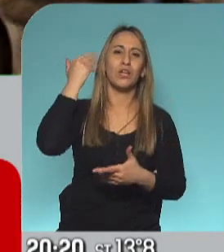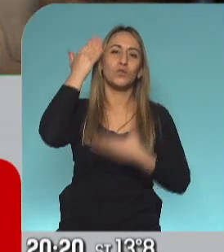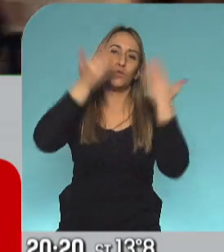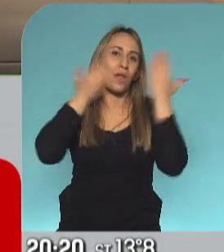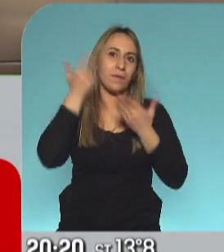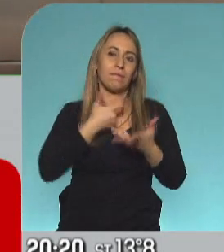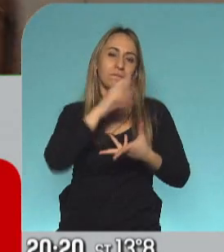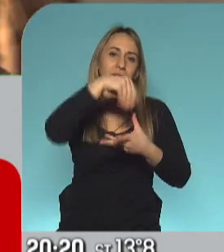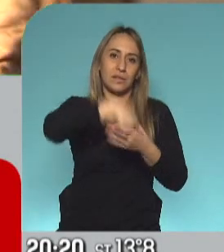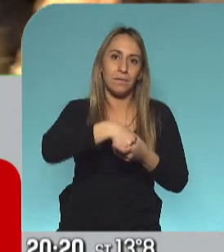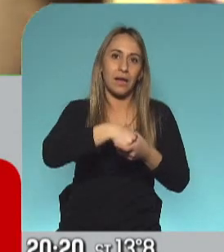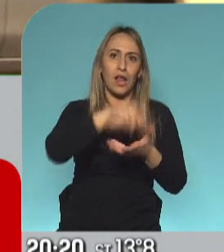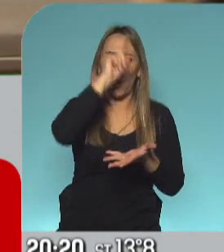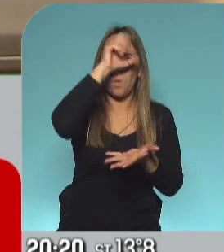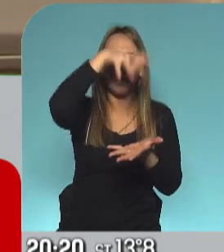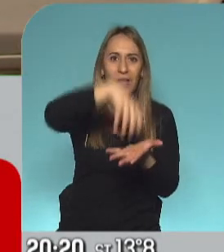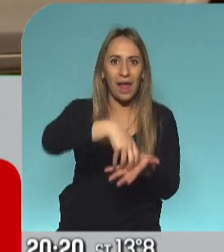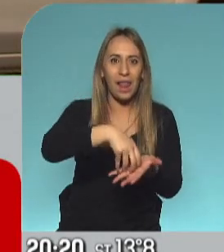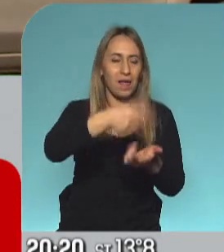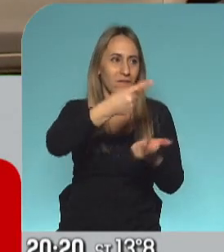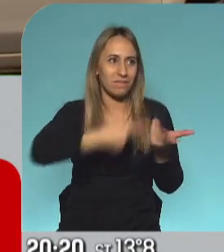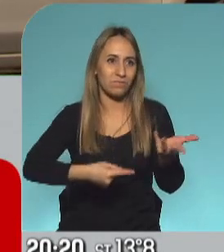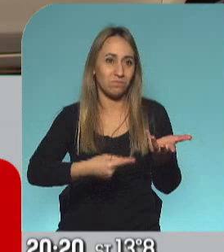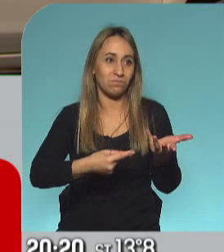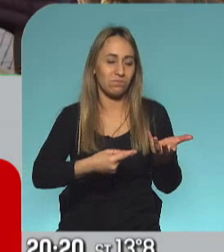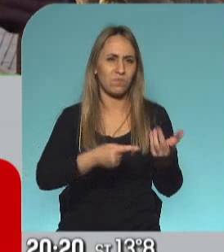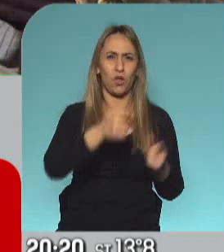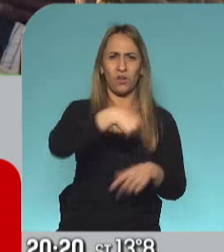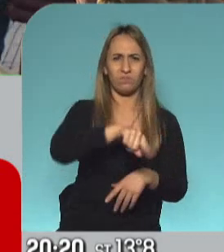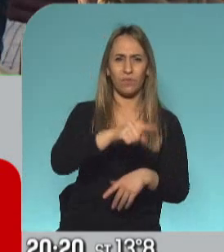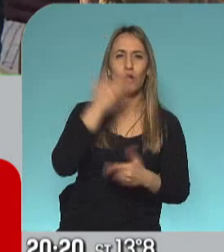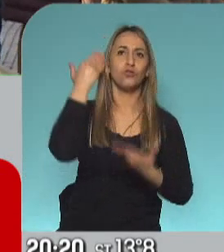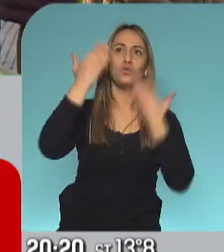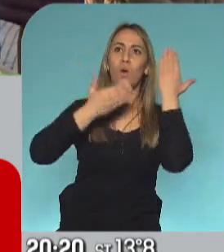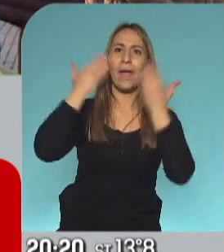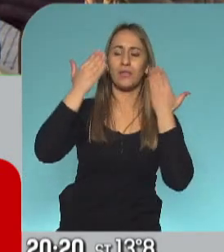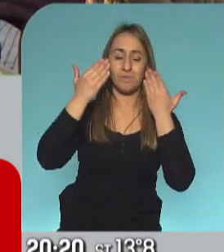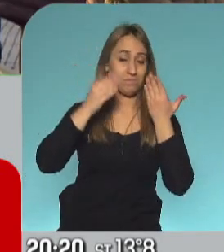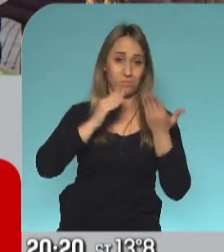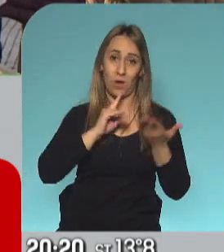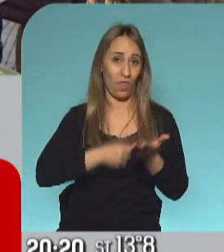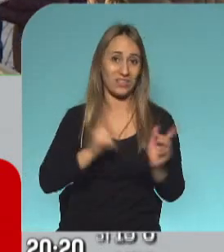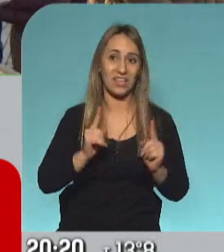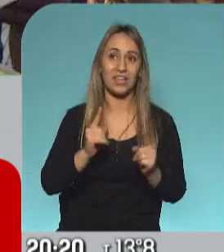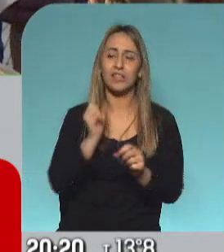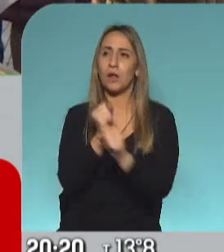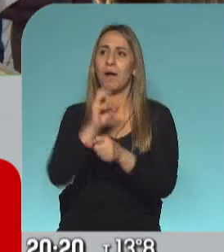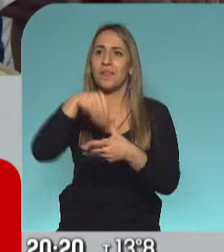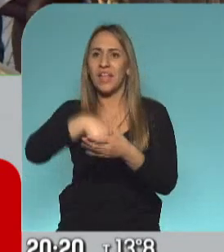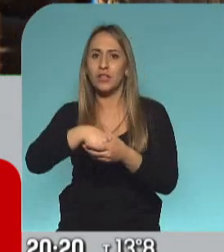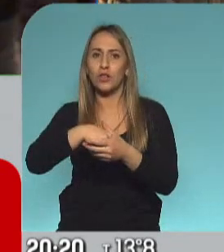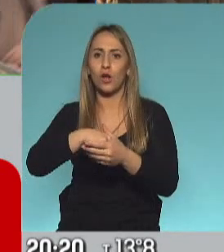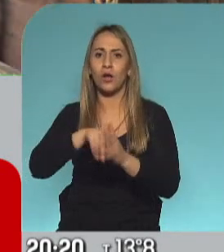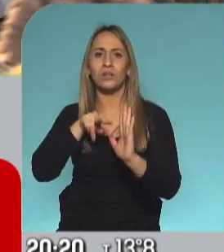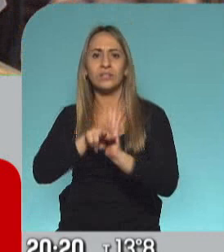usted, pero no tienen el sueño de tratar de elegir en terapias intensivas, ¿verdad? No, ese va a ser